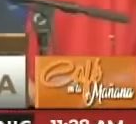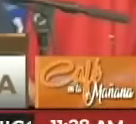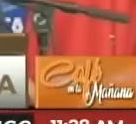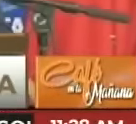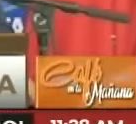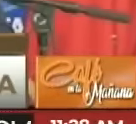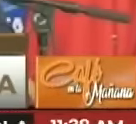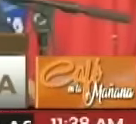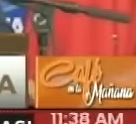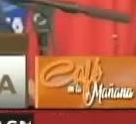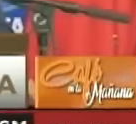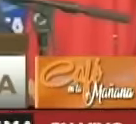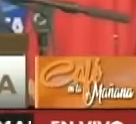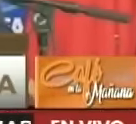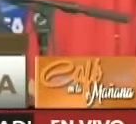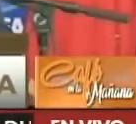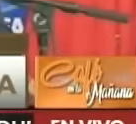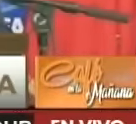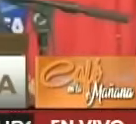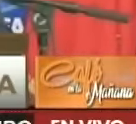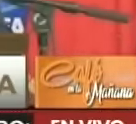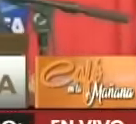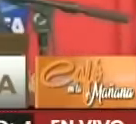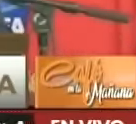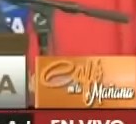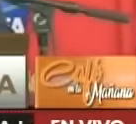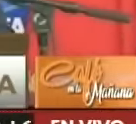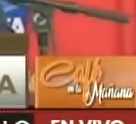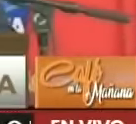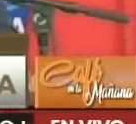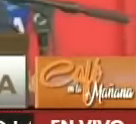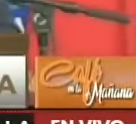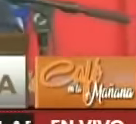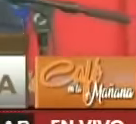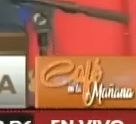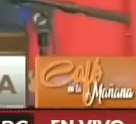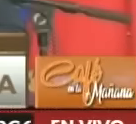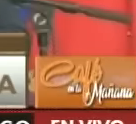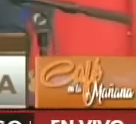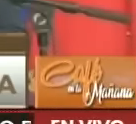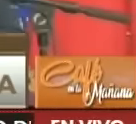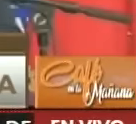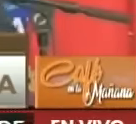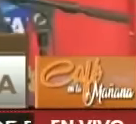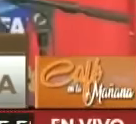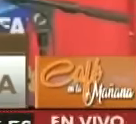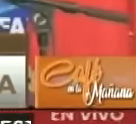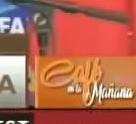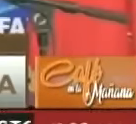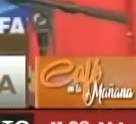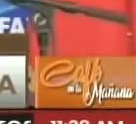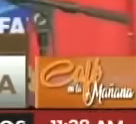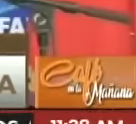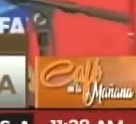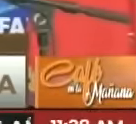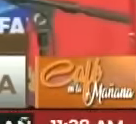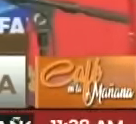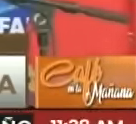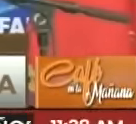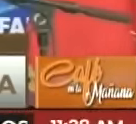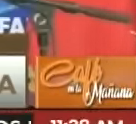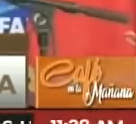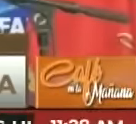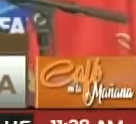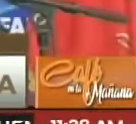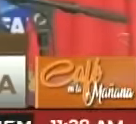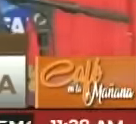para defender lo que hoy nos ha unido de manera masiva. La respuesta a